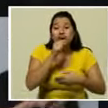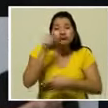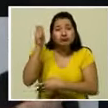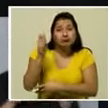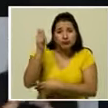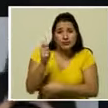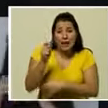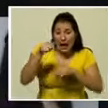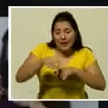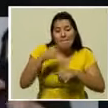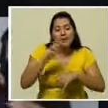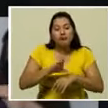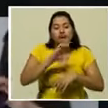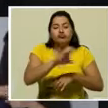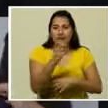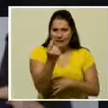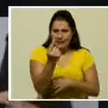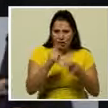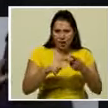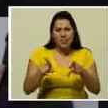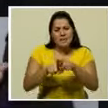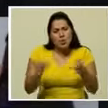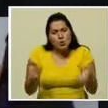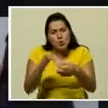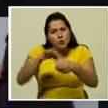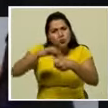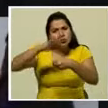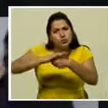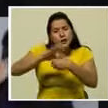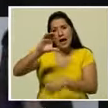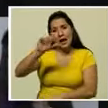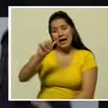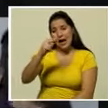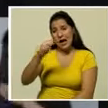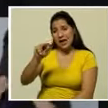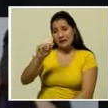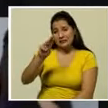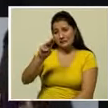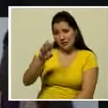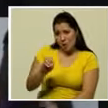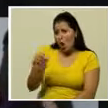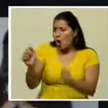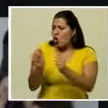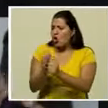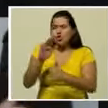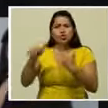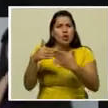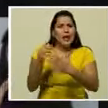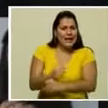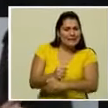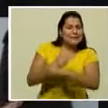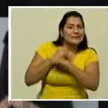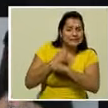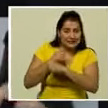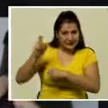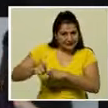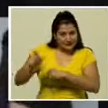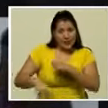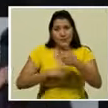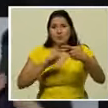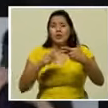el cultivo del cáñamo para reactivar el sector productivo con todas las garantías y seguridad del caso.